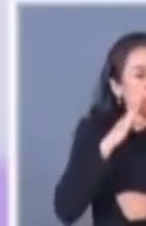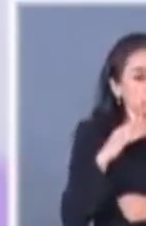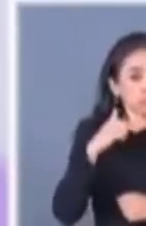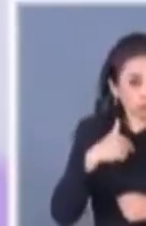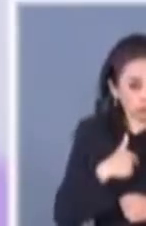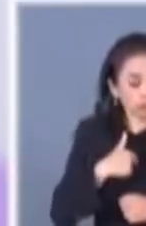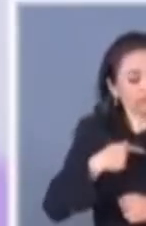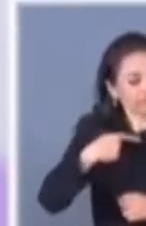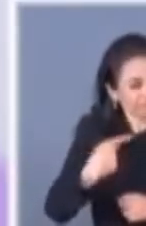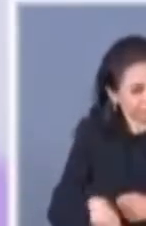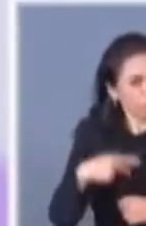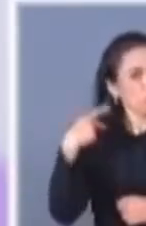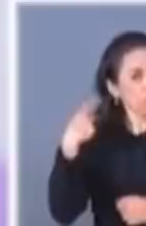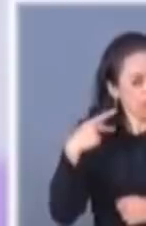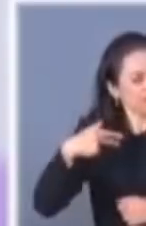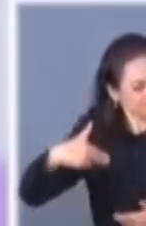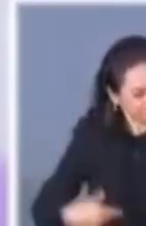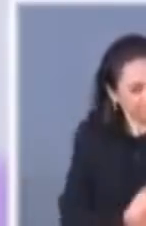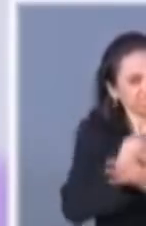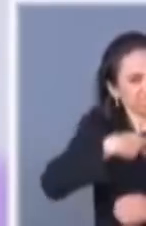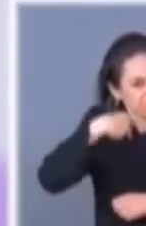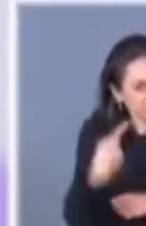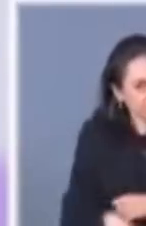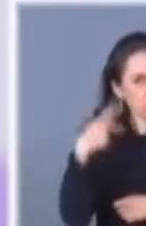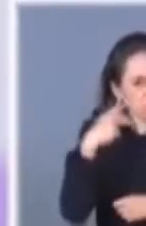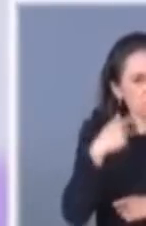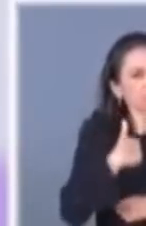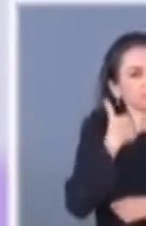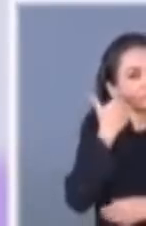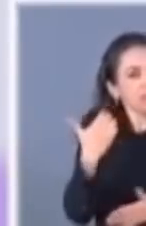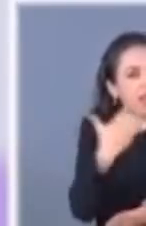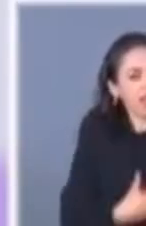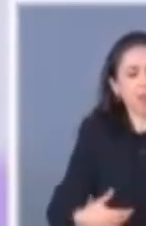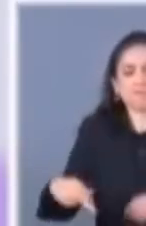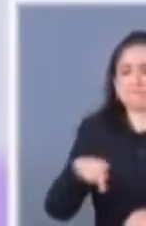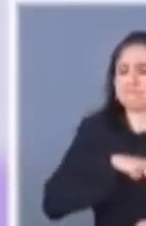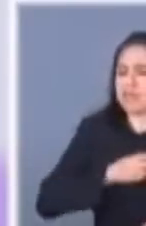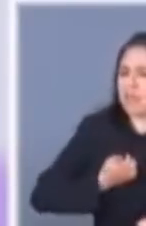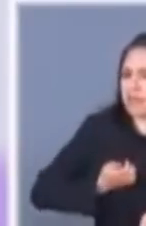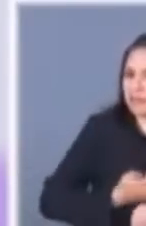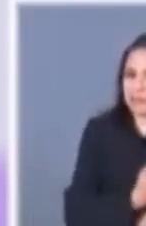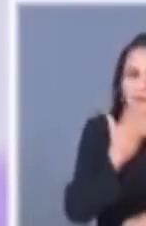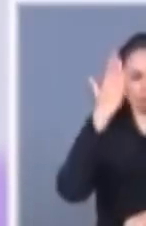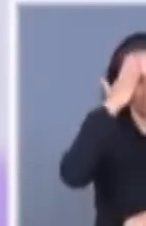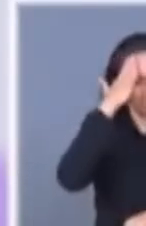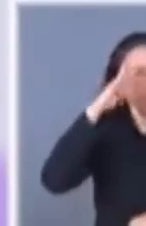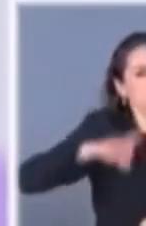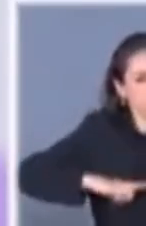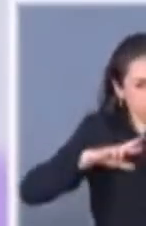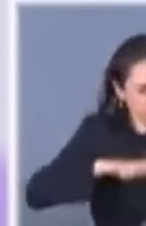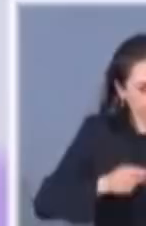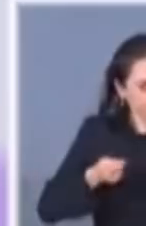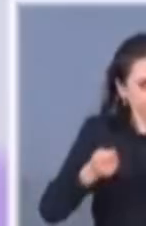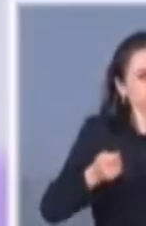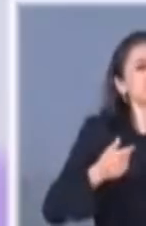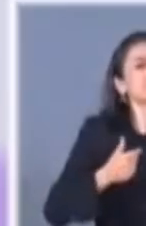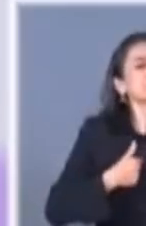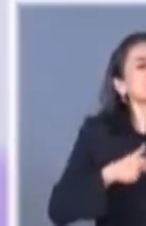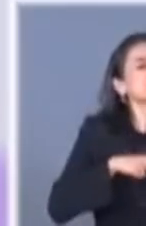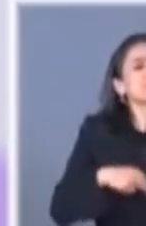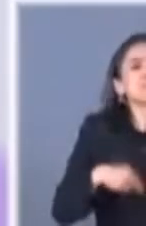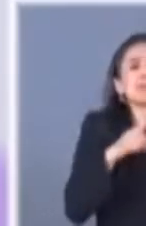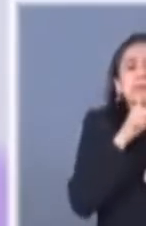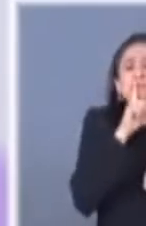nacido en Puebla, que quiero gobernar mi estado. Soy un hombre de vida sencilla, de